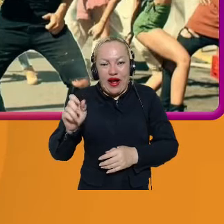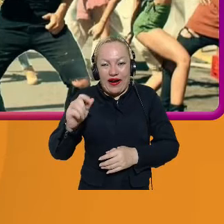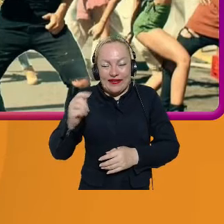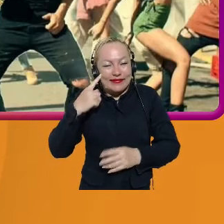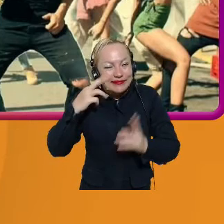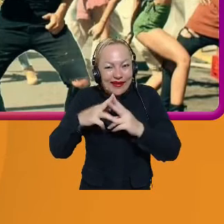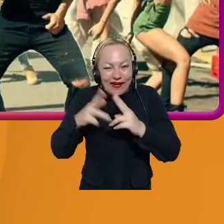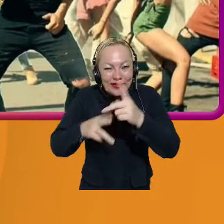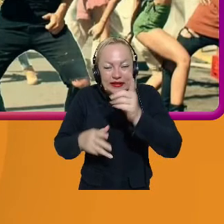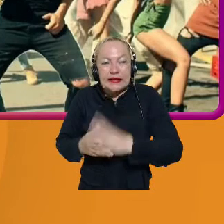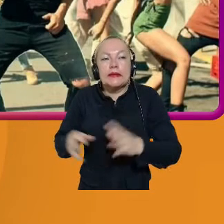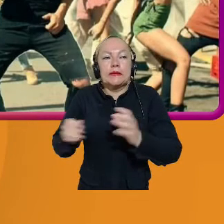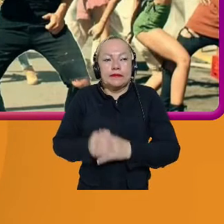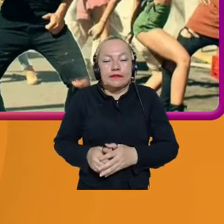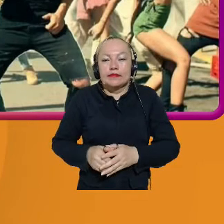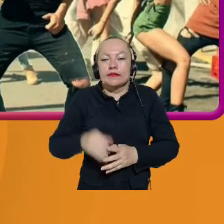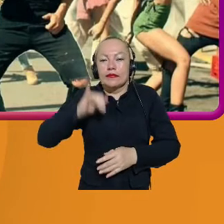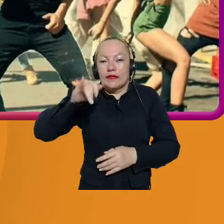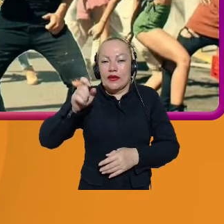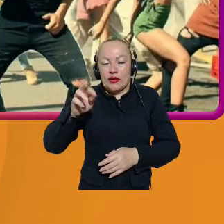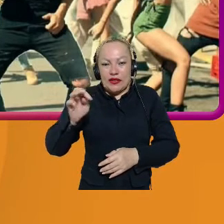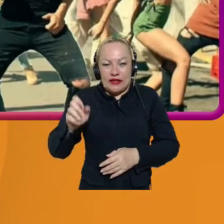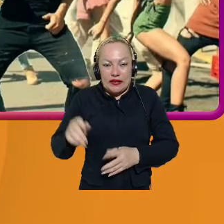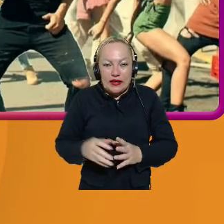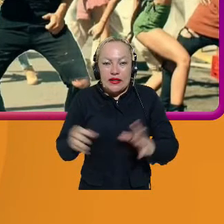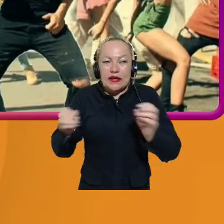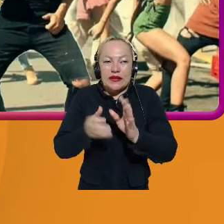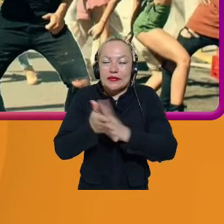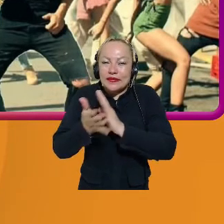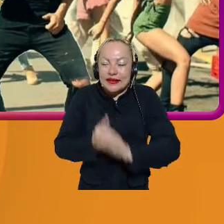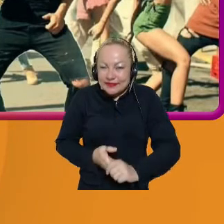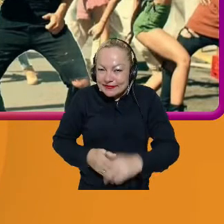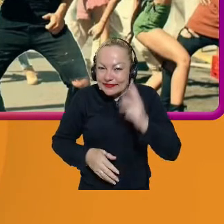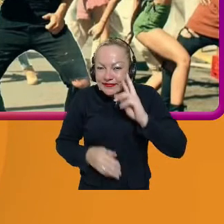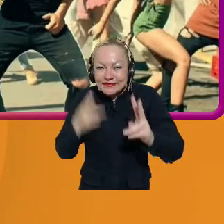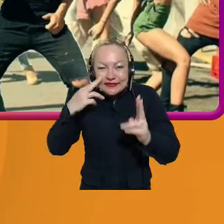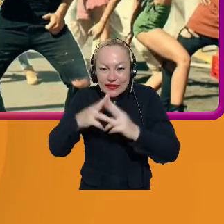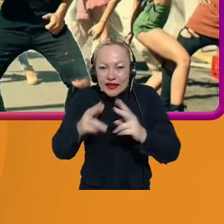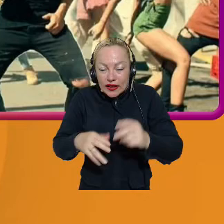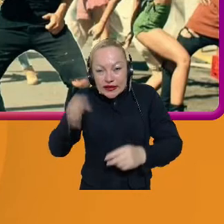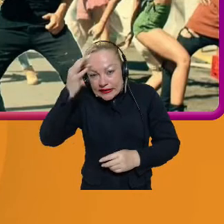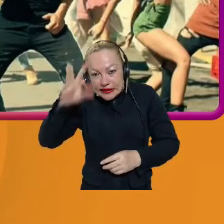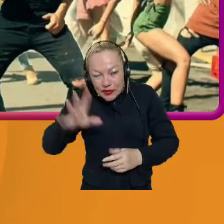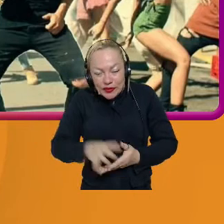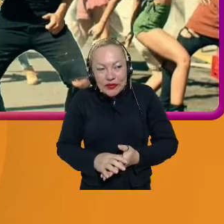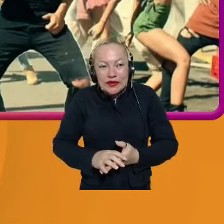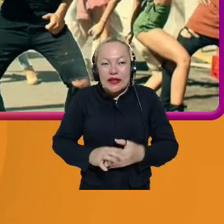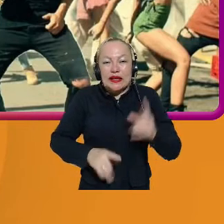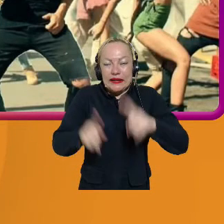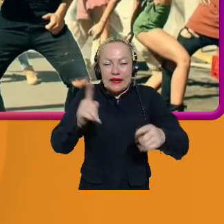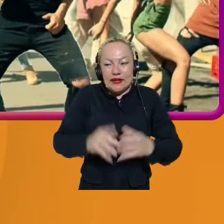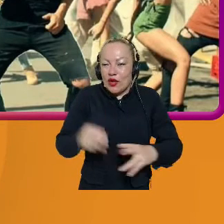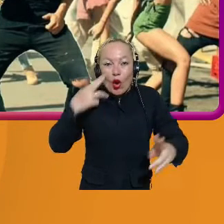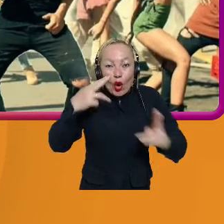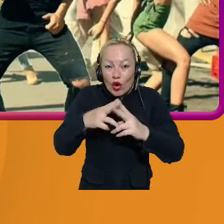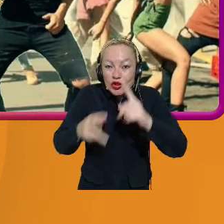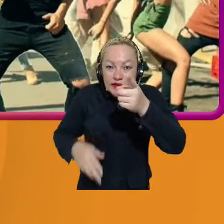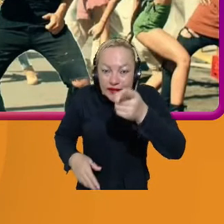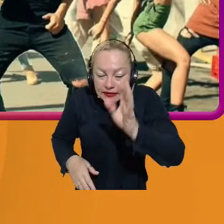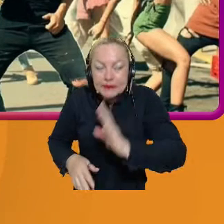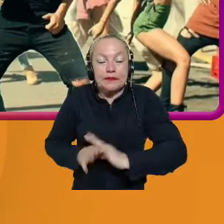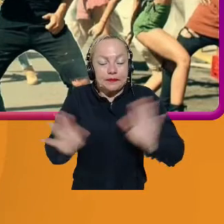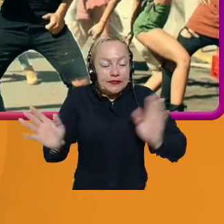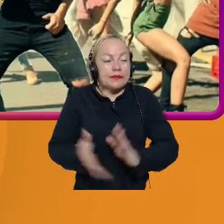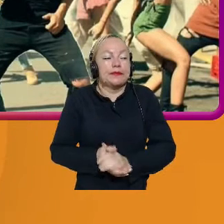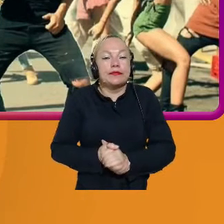que sí, eso sí no. Josie Esteban y la Patrulla 15. De pronto lo escuchas ahora, pero no lo llegaste a conocer, ¿cierto?